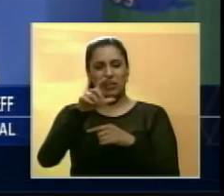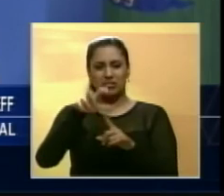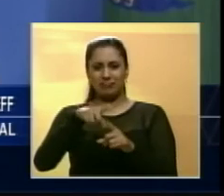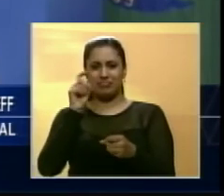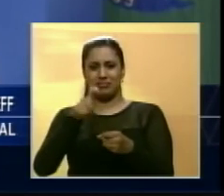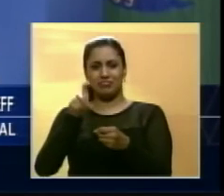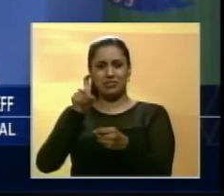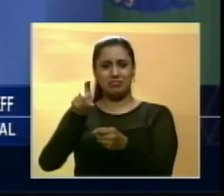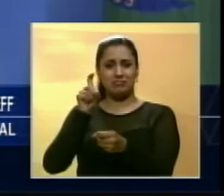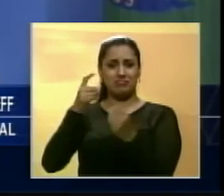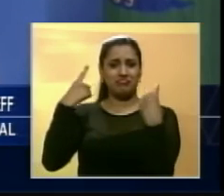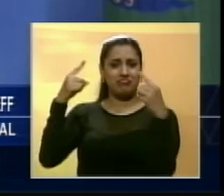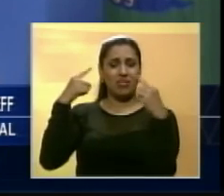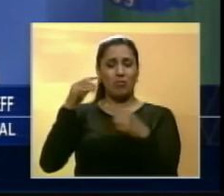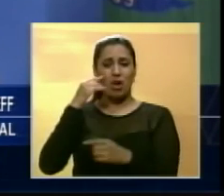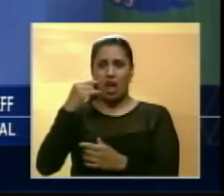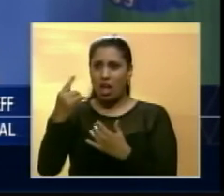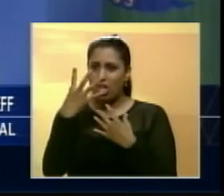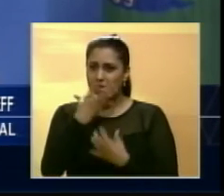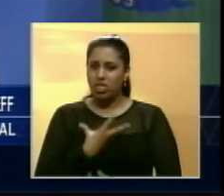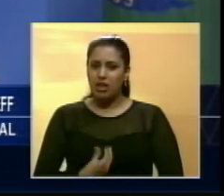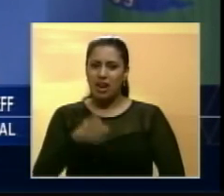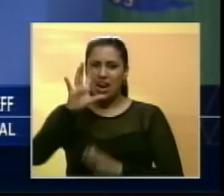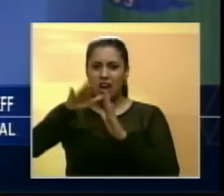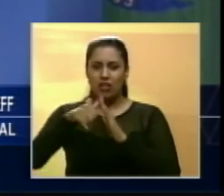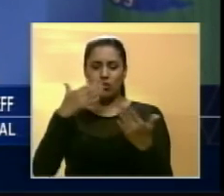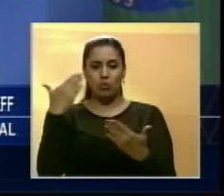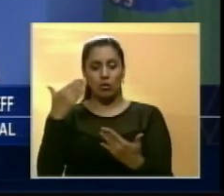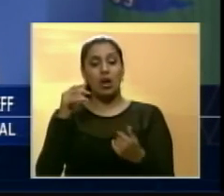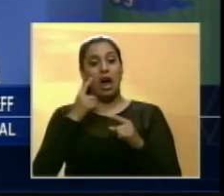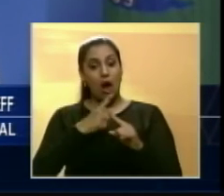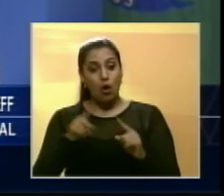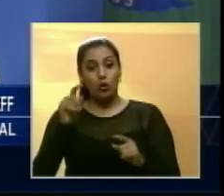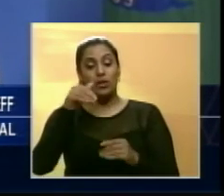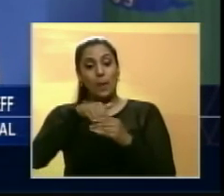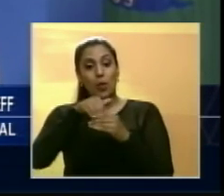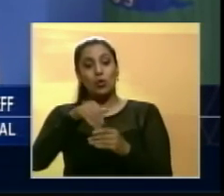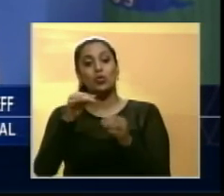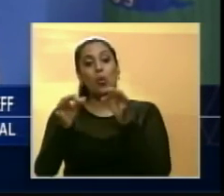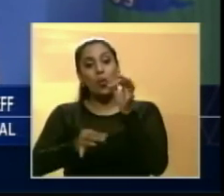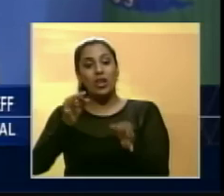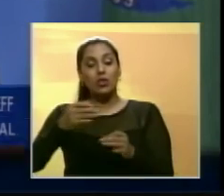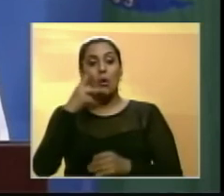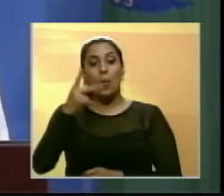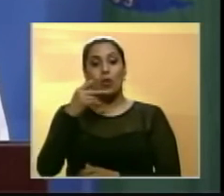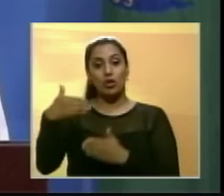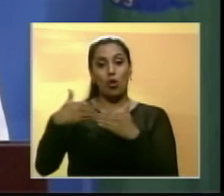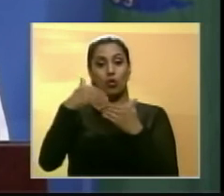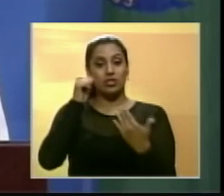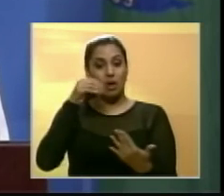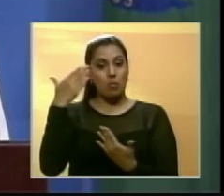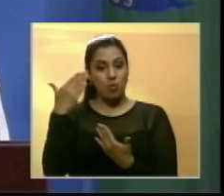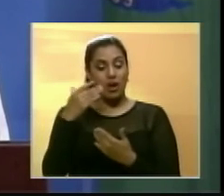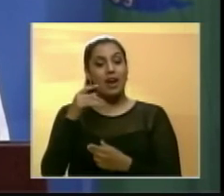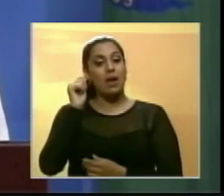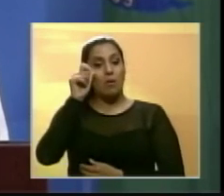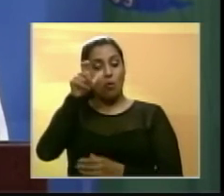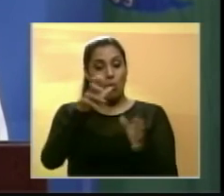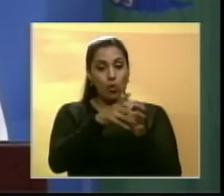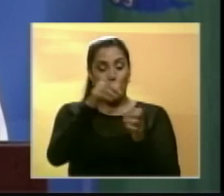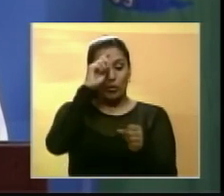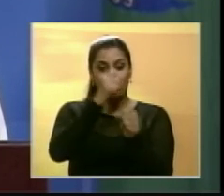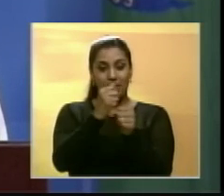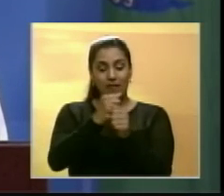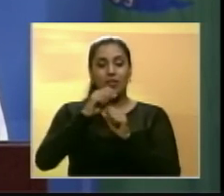a 3 días de que la Cámara Baja del Congreso someta a votación el pedido de juicio político en su contra. El Partido Laborista